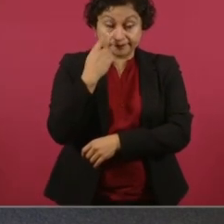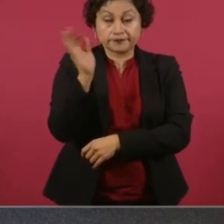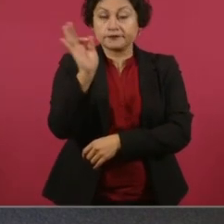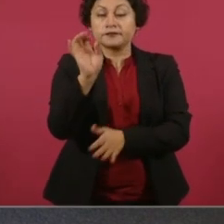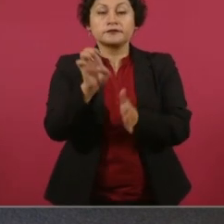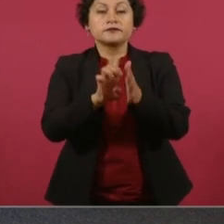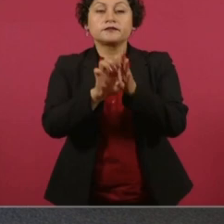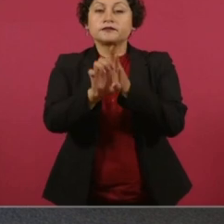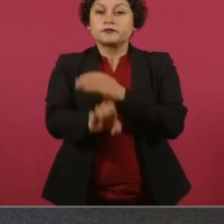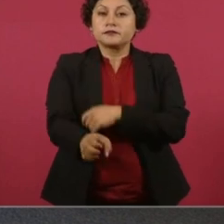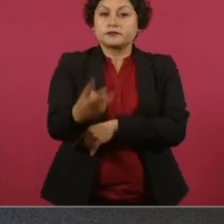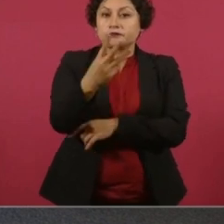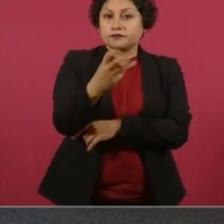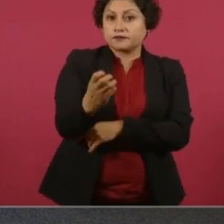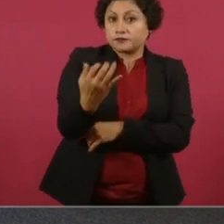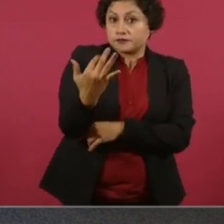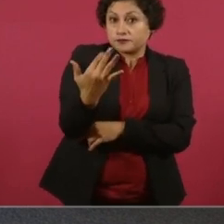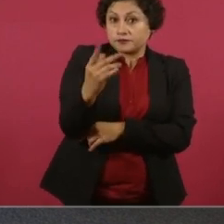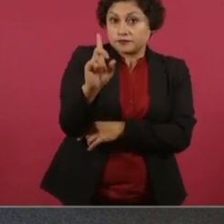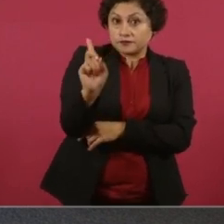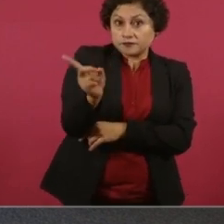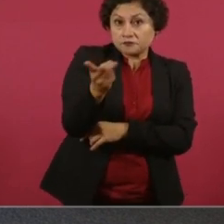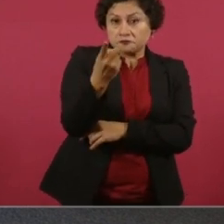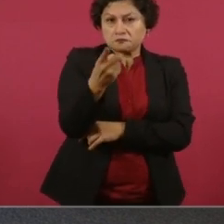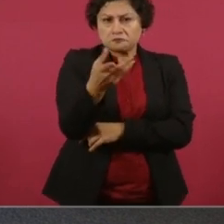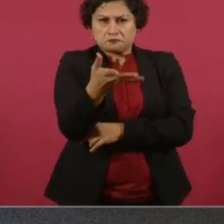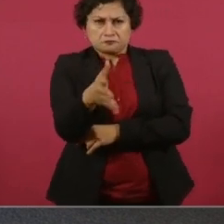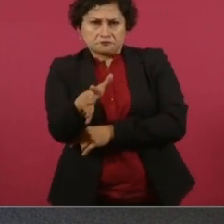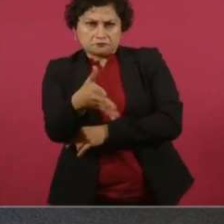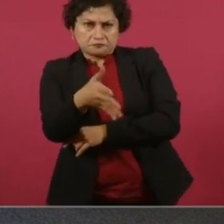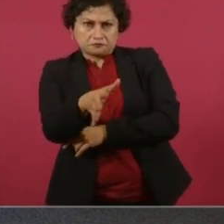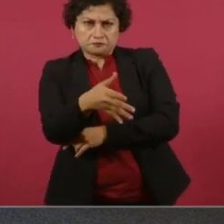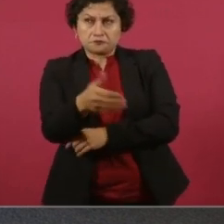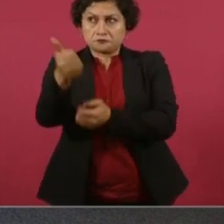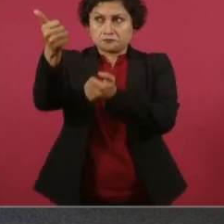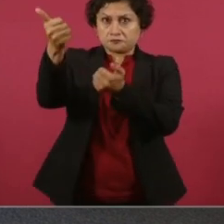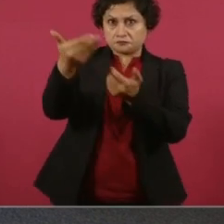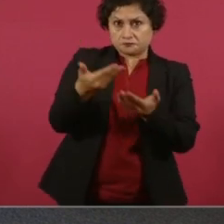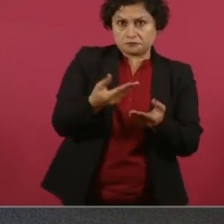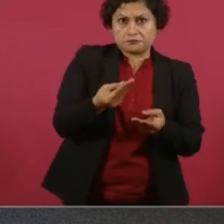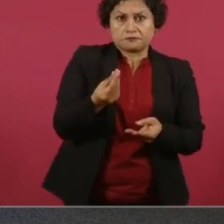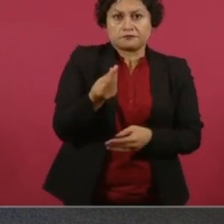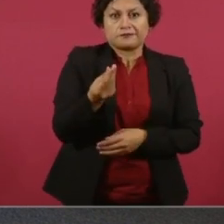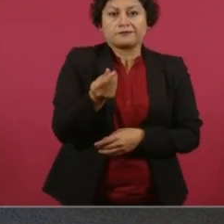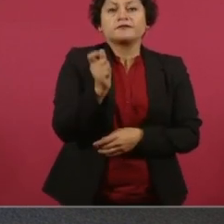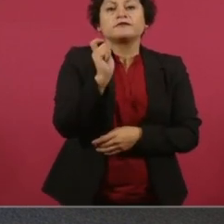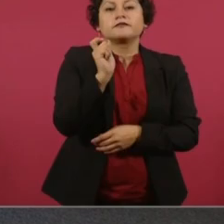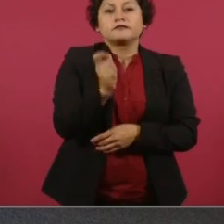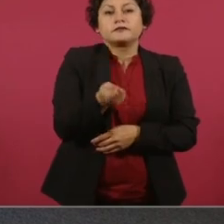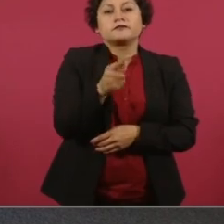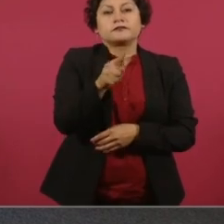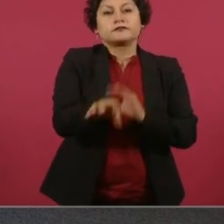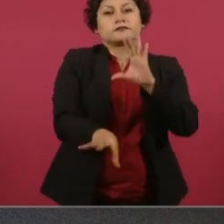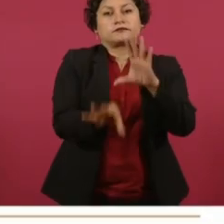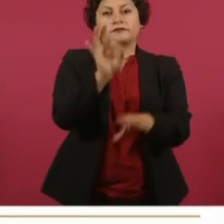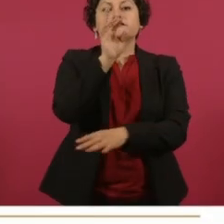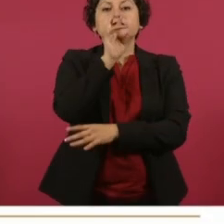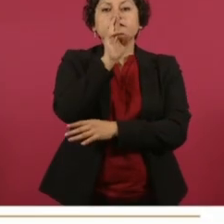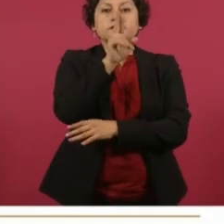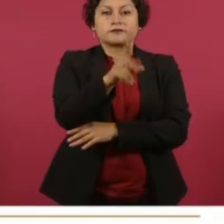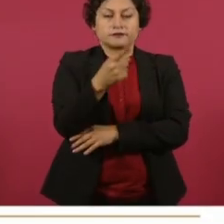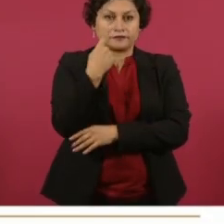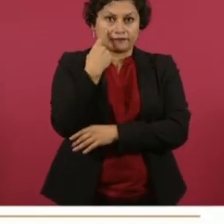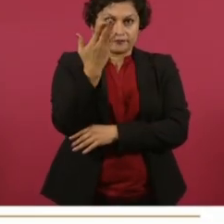de 350 dólares, que es el promedio que generalmente se envía, la mejor opción en esta ocasión fue